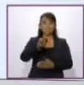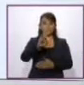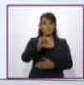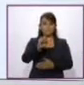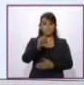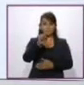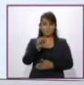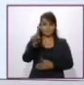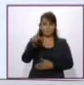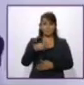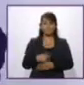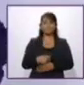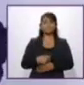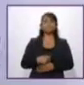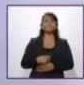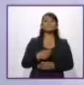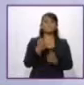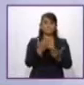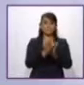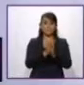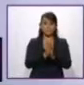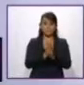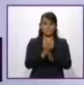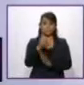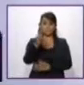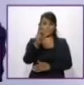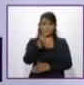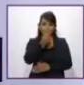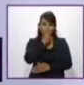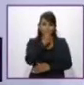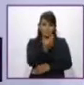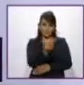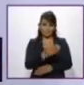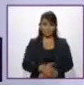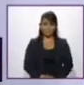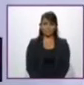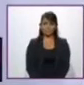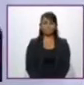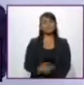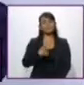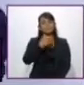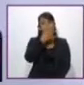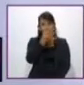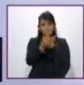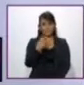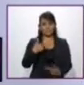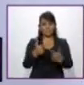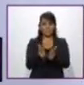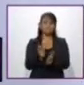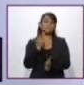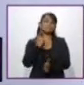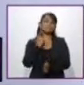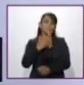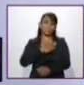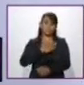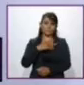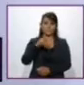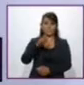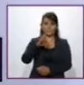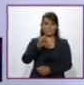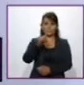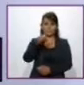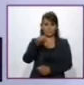Ibarra Silva. 30 segundos para usted, candidata, adelante. Solo decir que desde el partido Encuentro Solidario vamos a